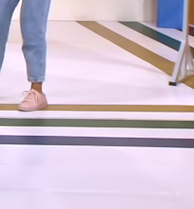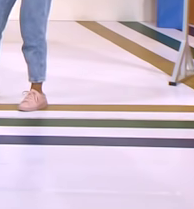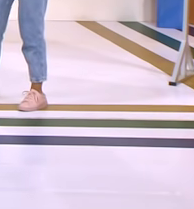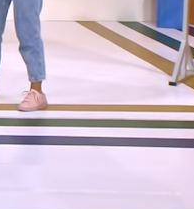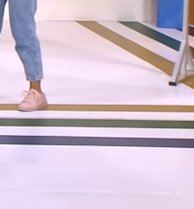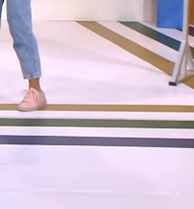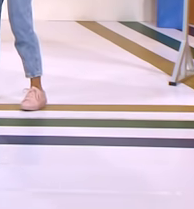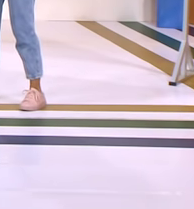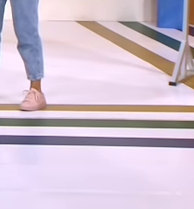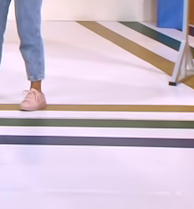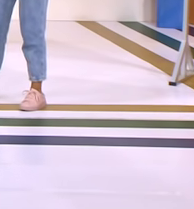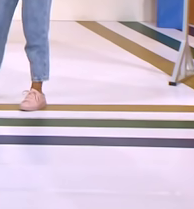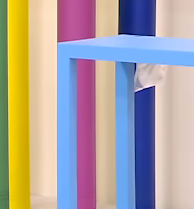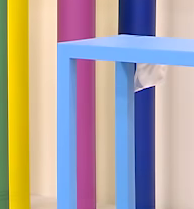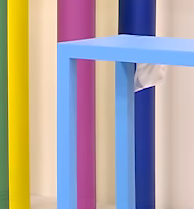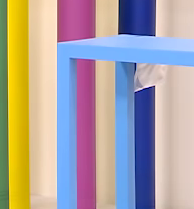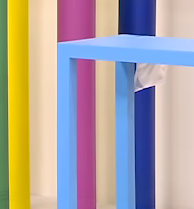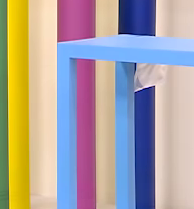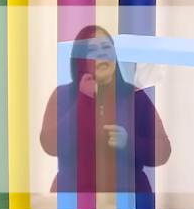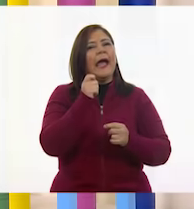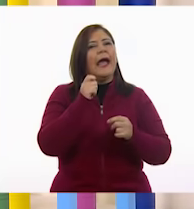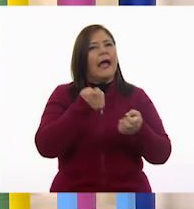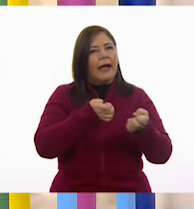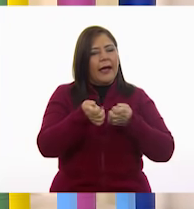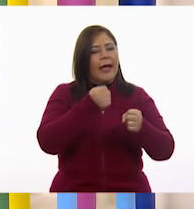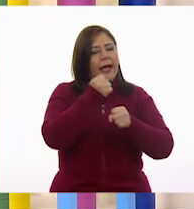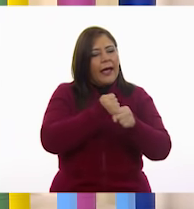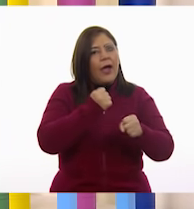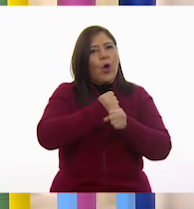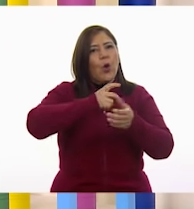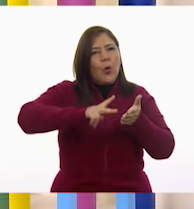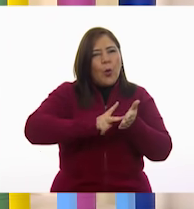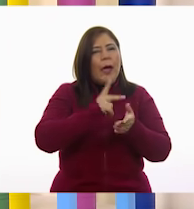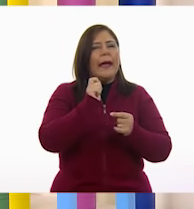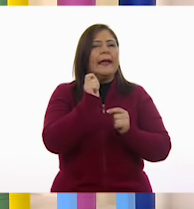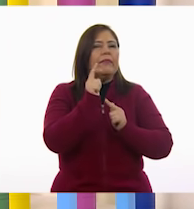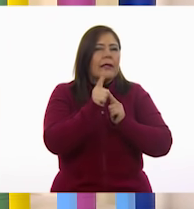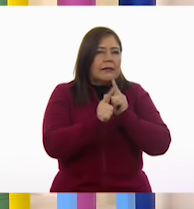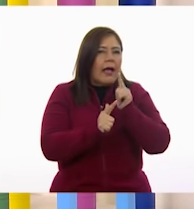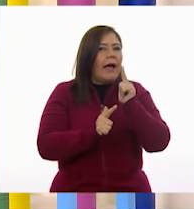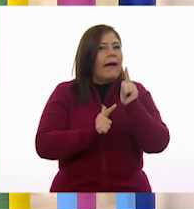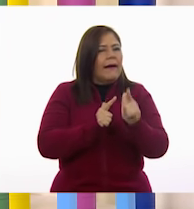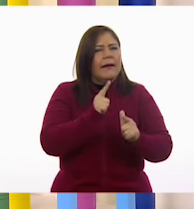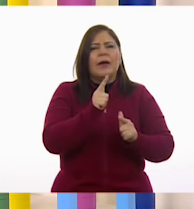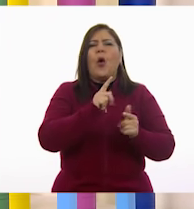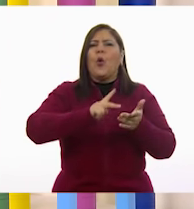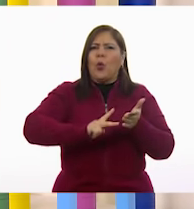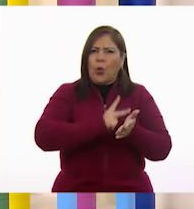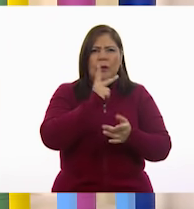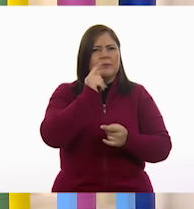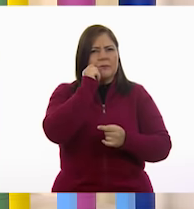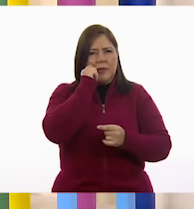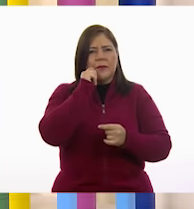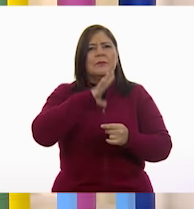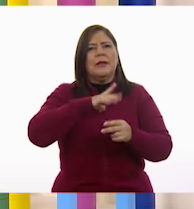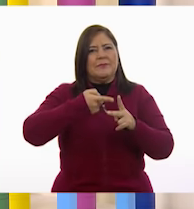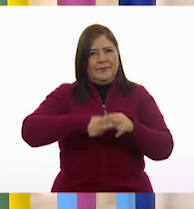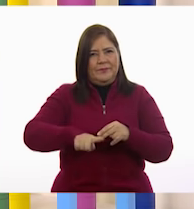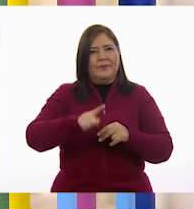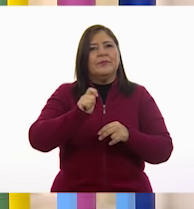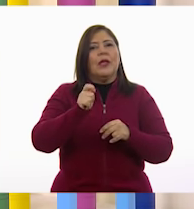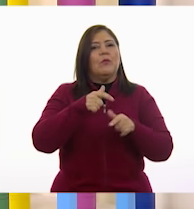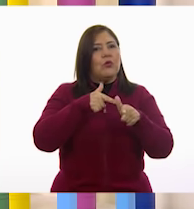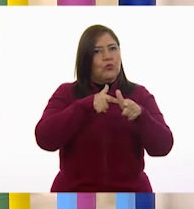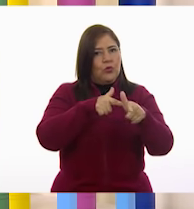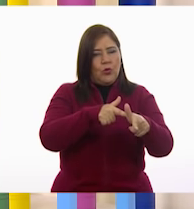igual despacio. Vamos ensayando, niños y niñas, despacio, con calma, y repetimos otra vez. Sí. Empezamos. Vamos a hacerlo